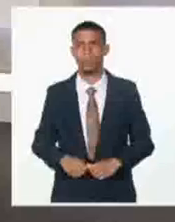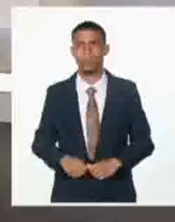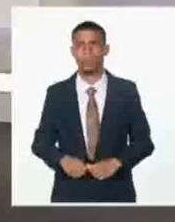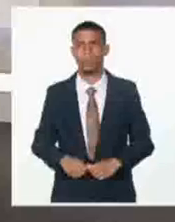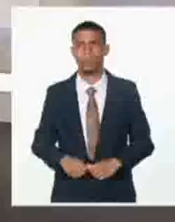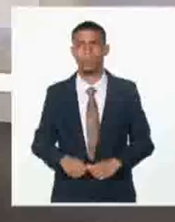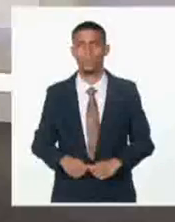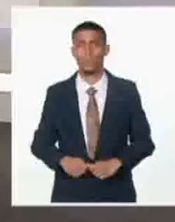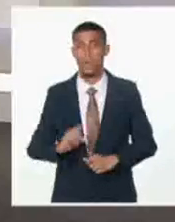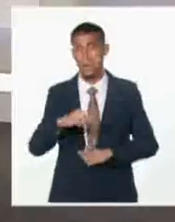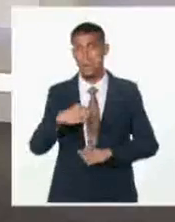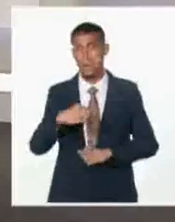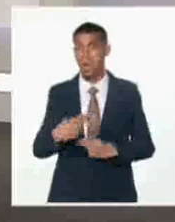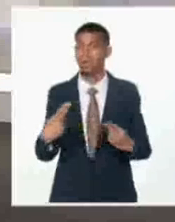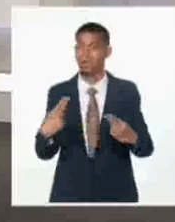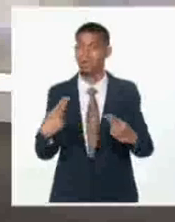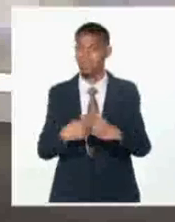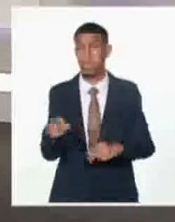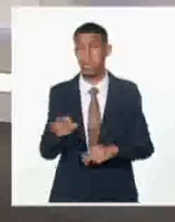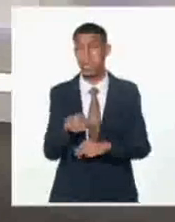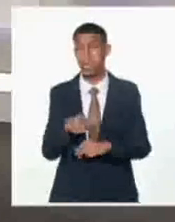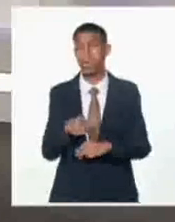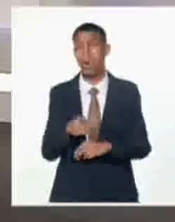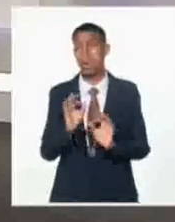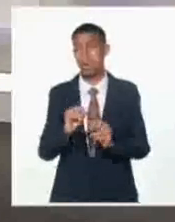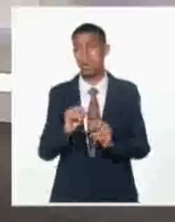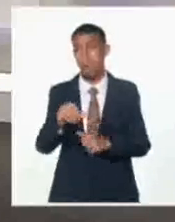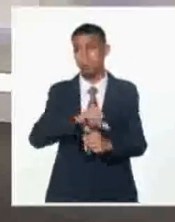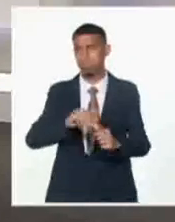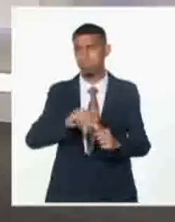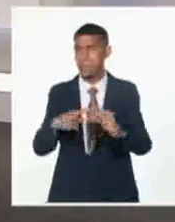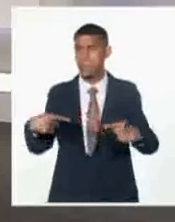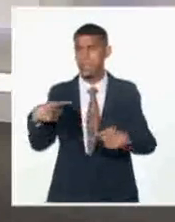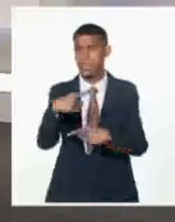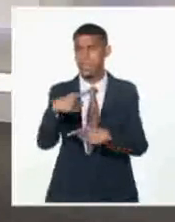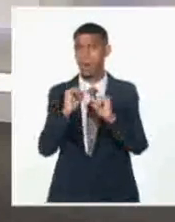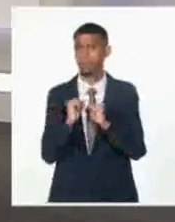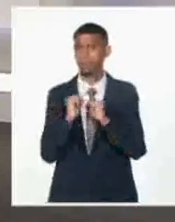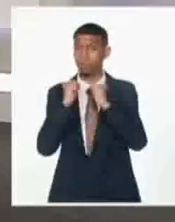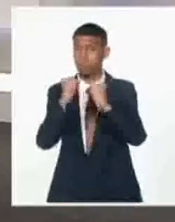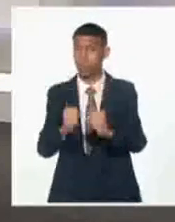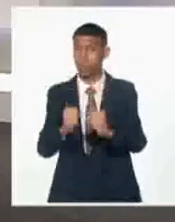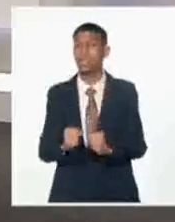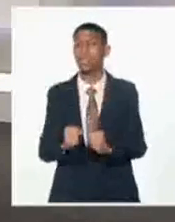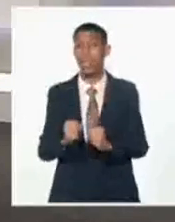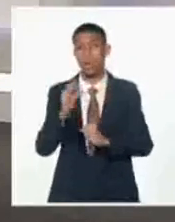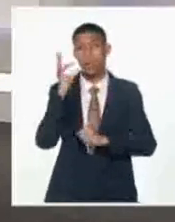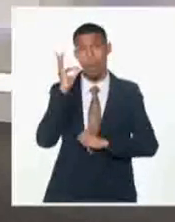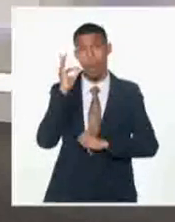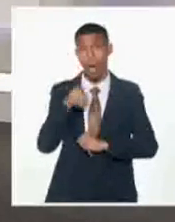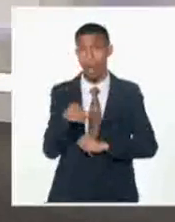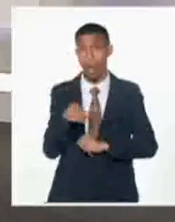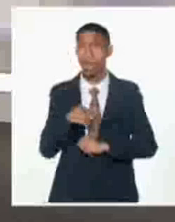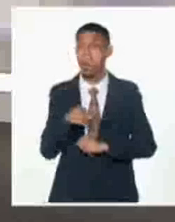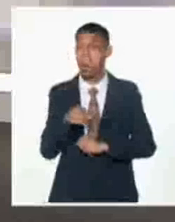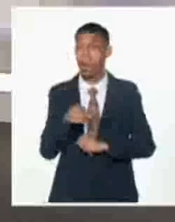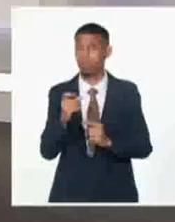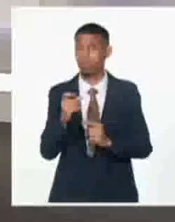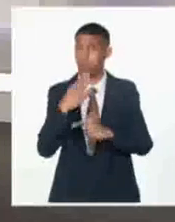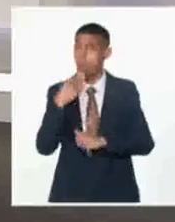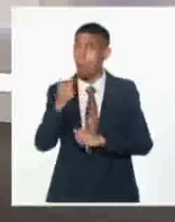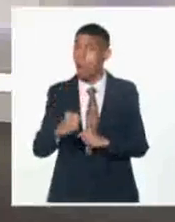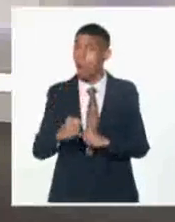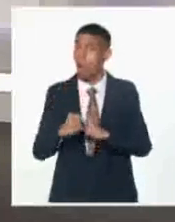Y mañana debuta en estos Juegos Centroamericanos y del Caribe la principal ciclista de nuestro país, Arleny Sierra, quien ha generado gran expectativa con su